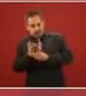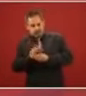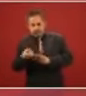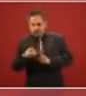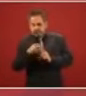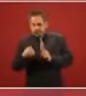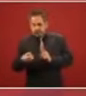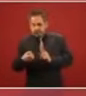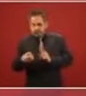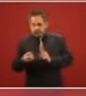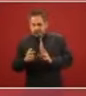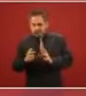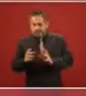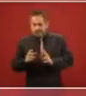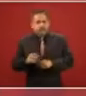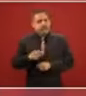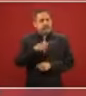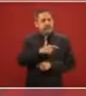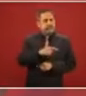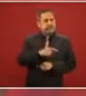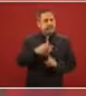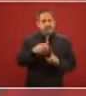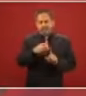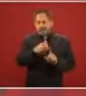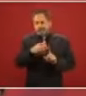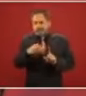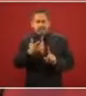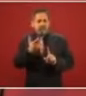sino el debido pretexto.